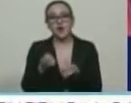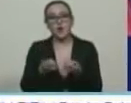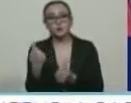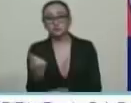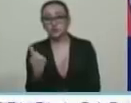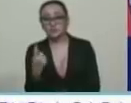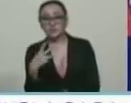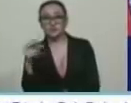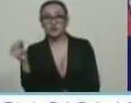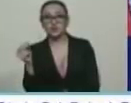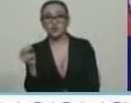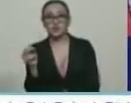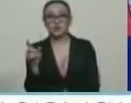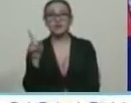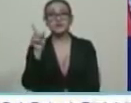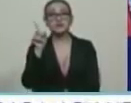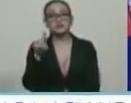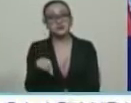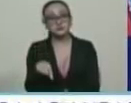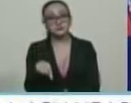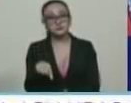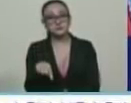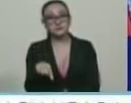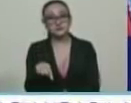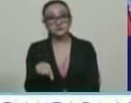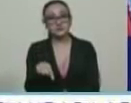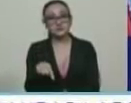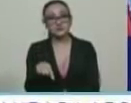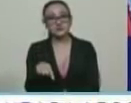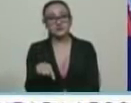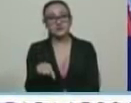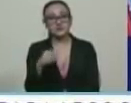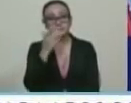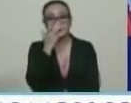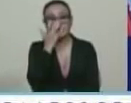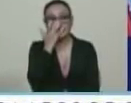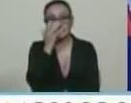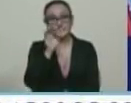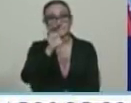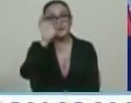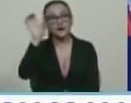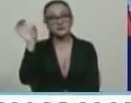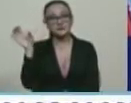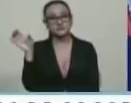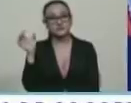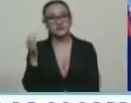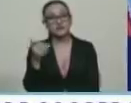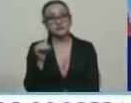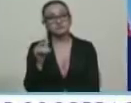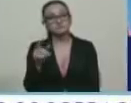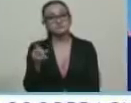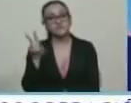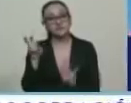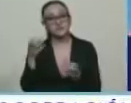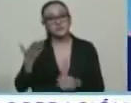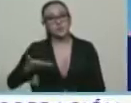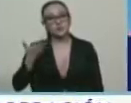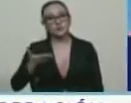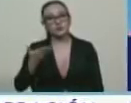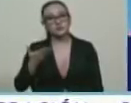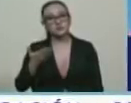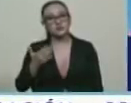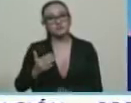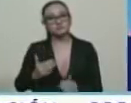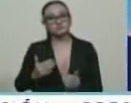solamente, sino también es algo entre naciones, tiene un rol importante para aumentar